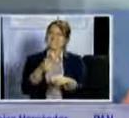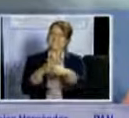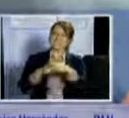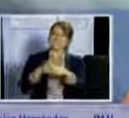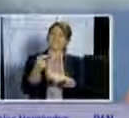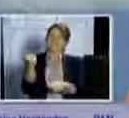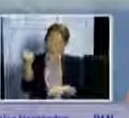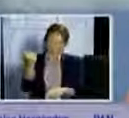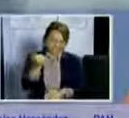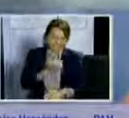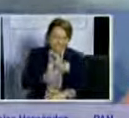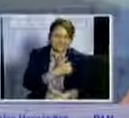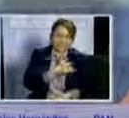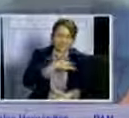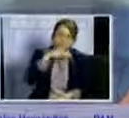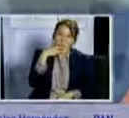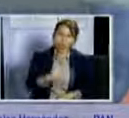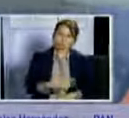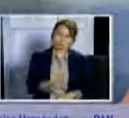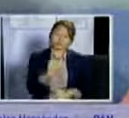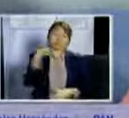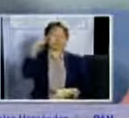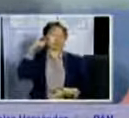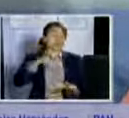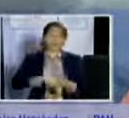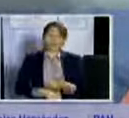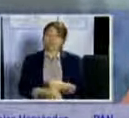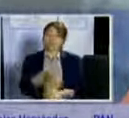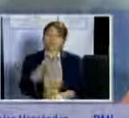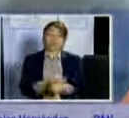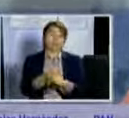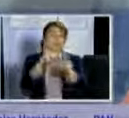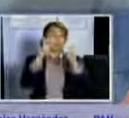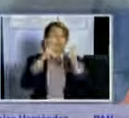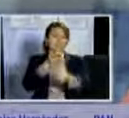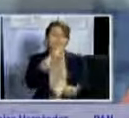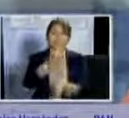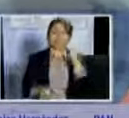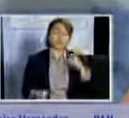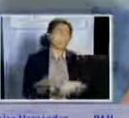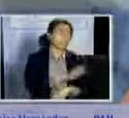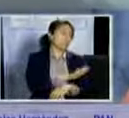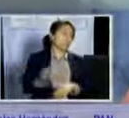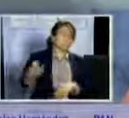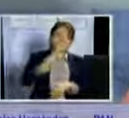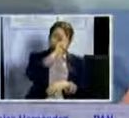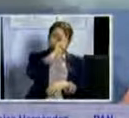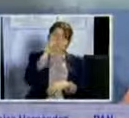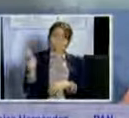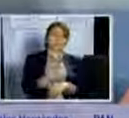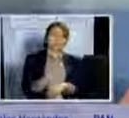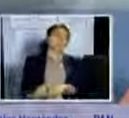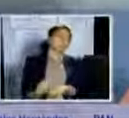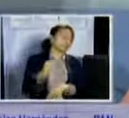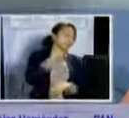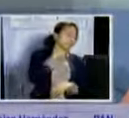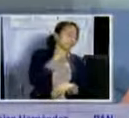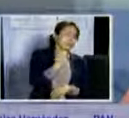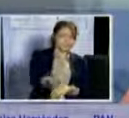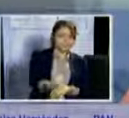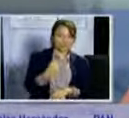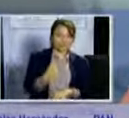de gracia, francamente, porque el panel que nos han pintado, ¿no?, tanto en el tema de desarme como en el tema de